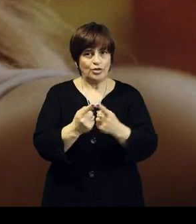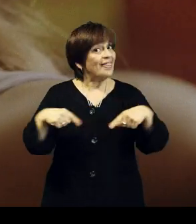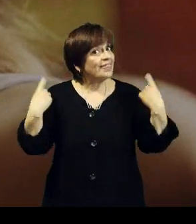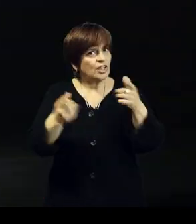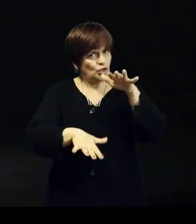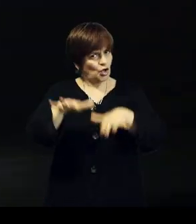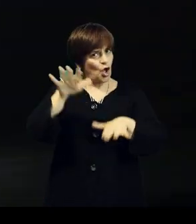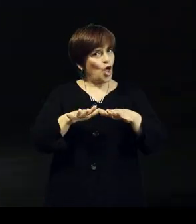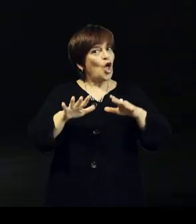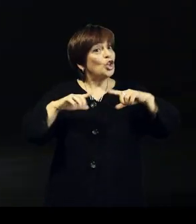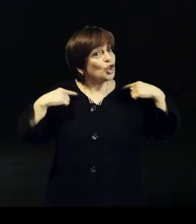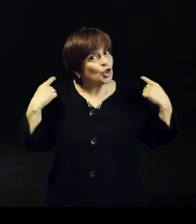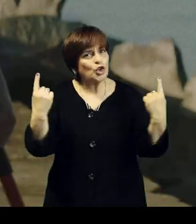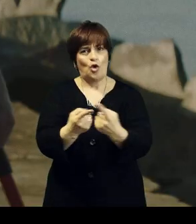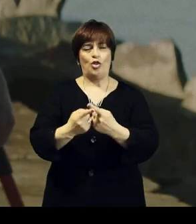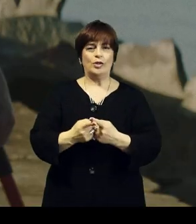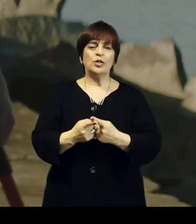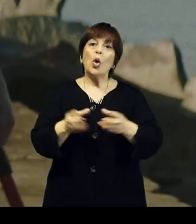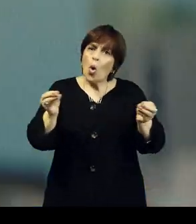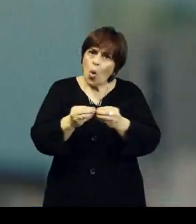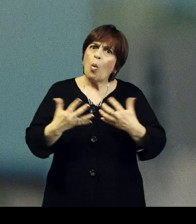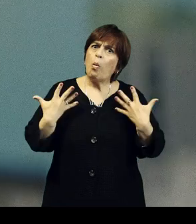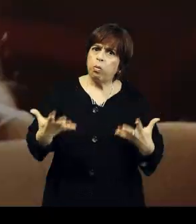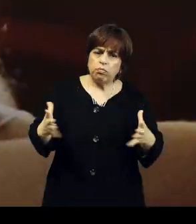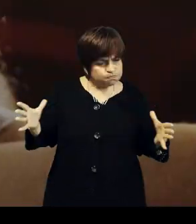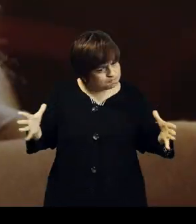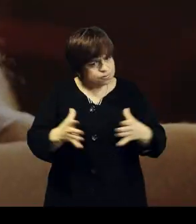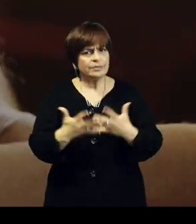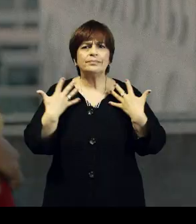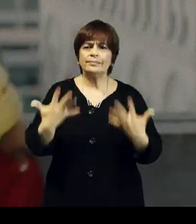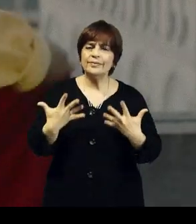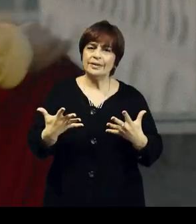de todos. De todos. Juntos podemos. Juntos